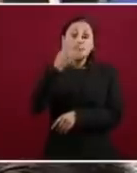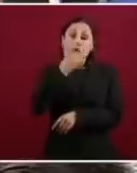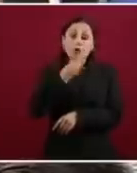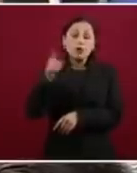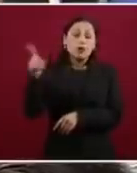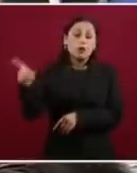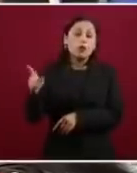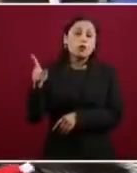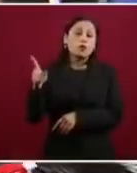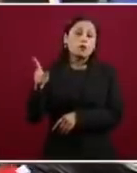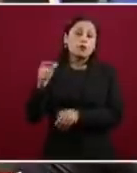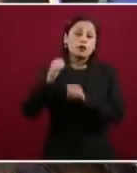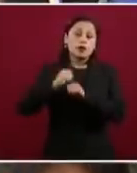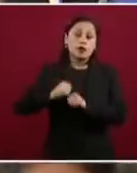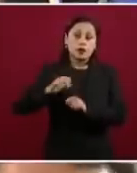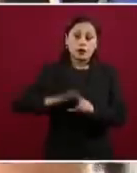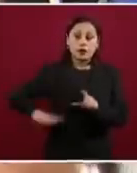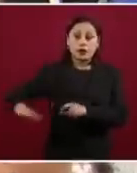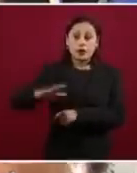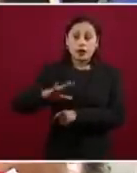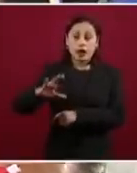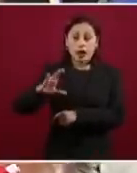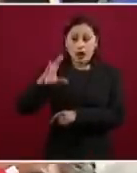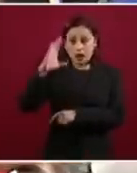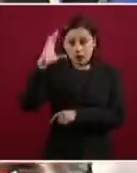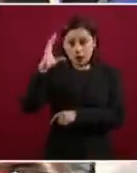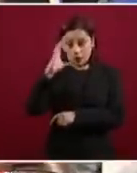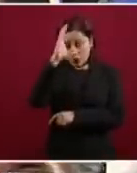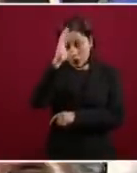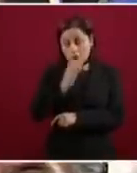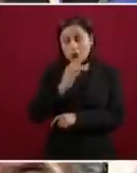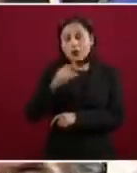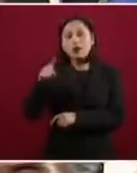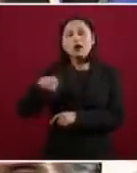Coahuila, está denunciando que empresas como